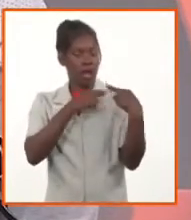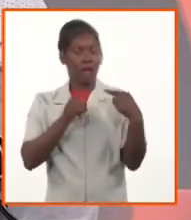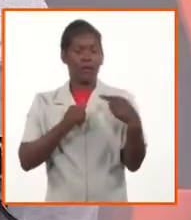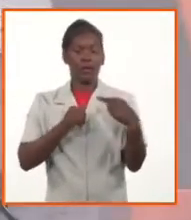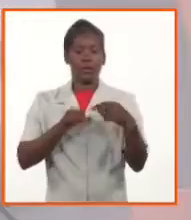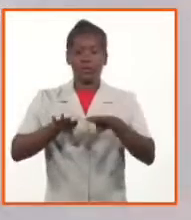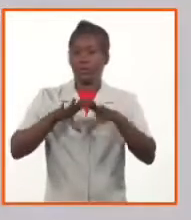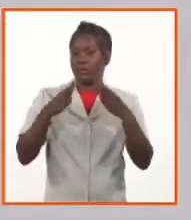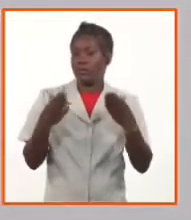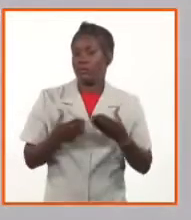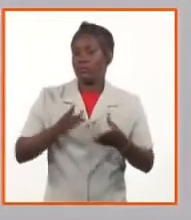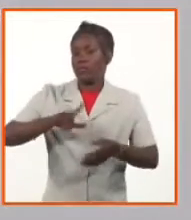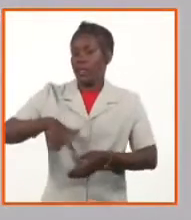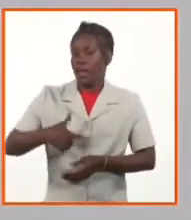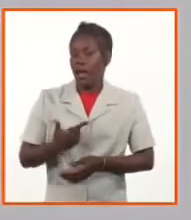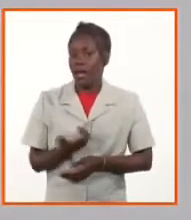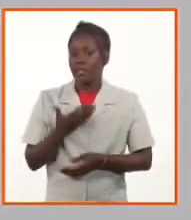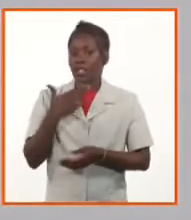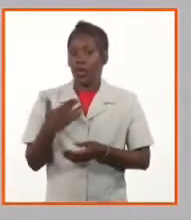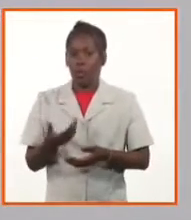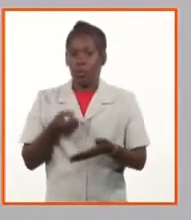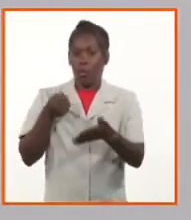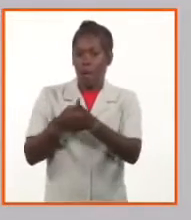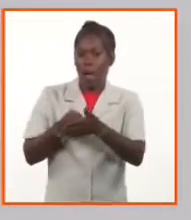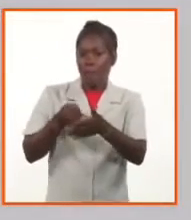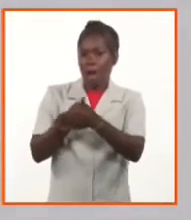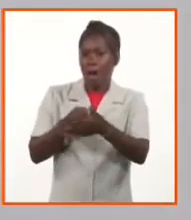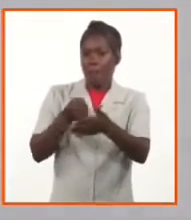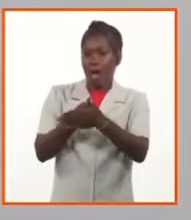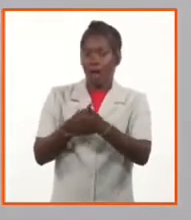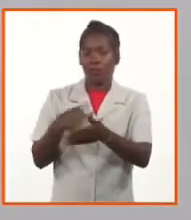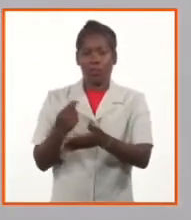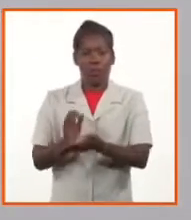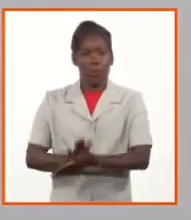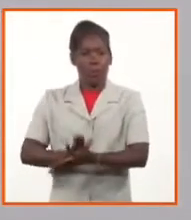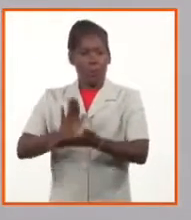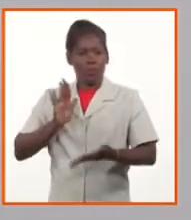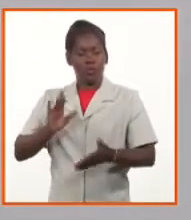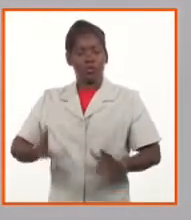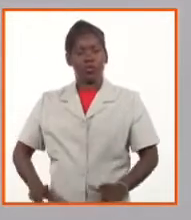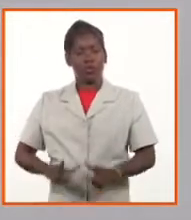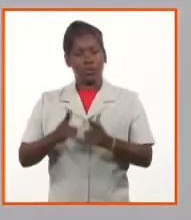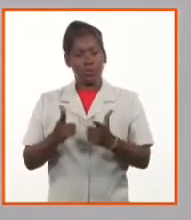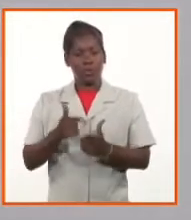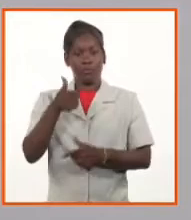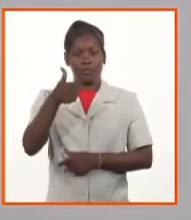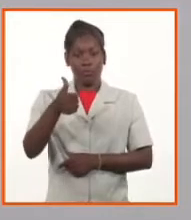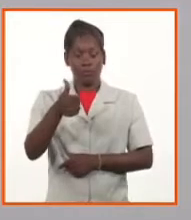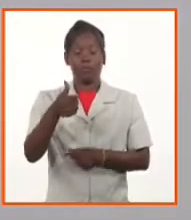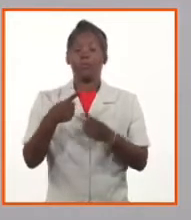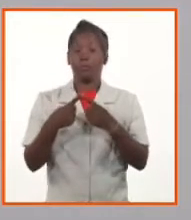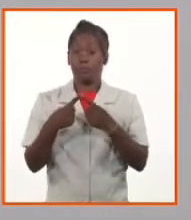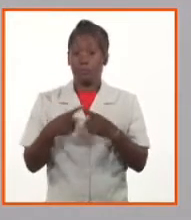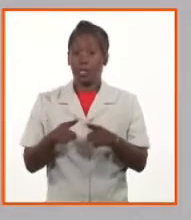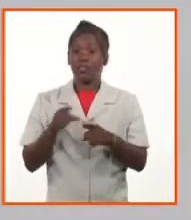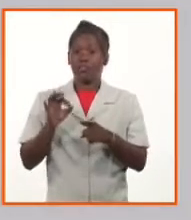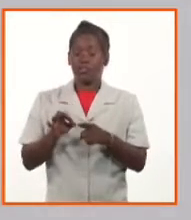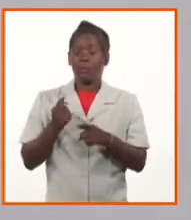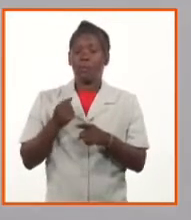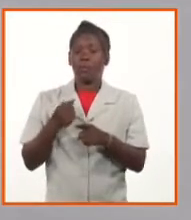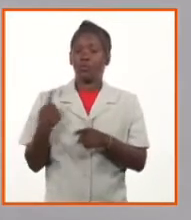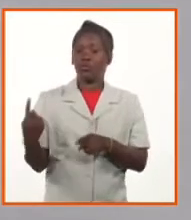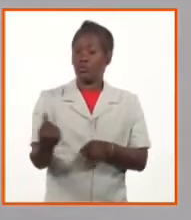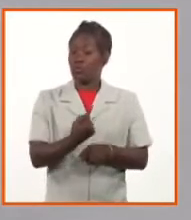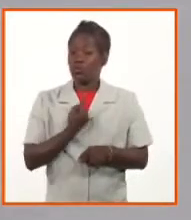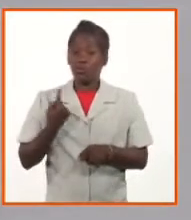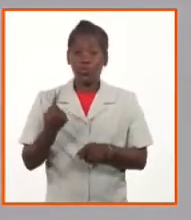contraparte irreverente a veces, esa contraparte comprometida también siempre, el acompañamiento de todas las instituciones